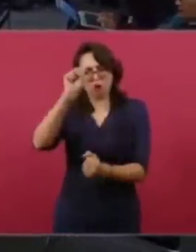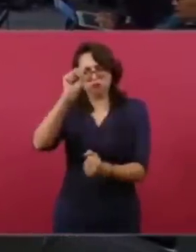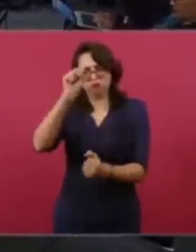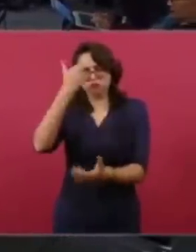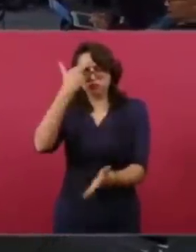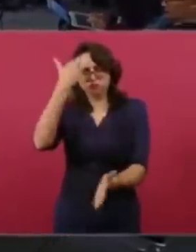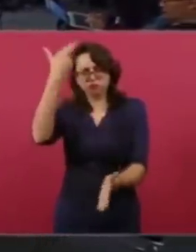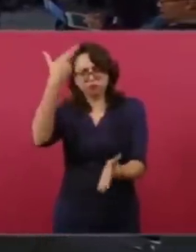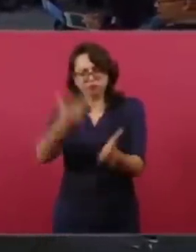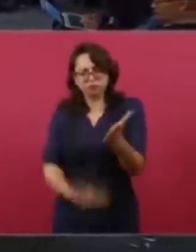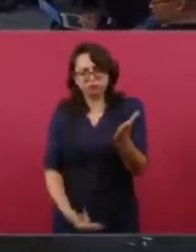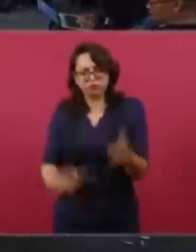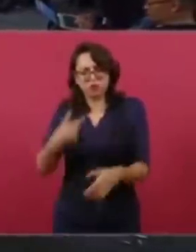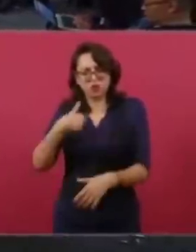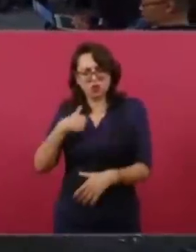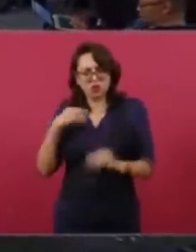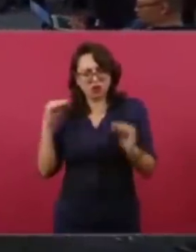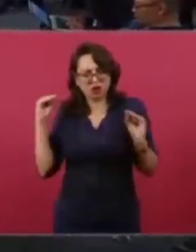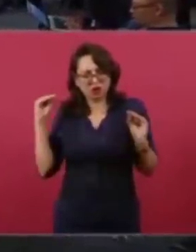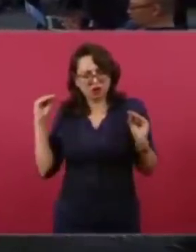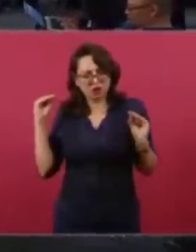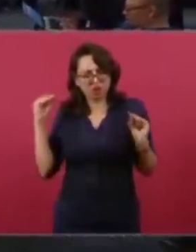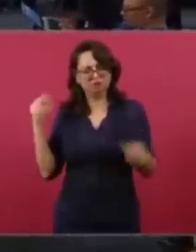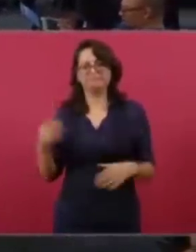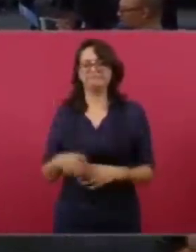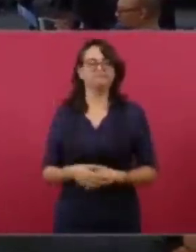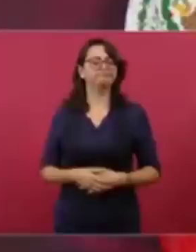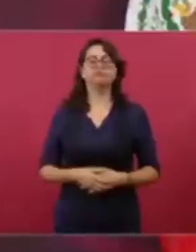porque me he quedado pensando cómo